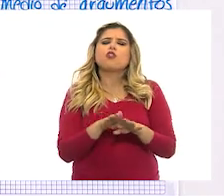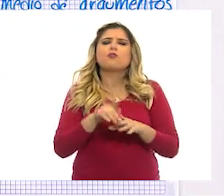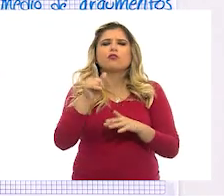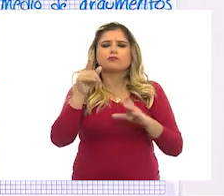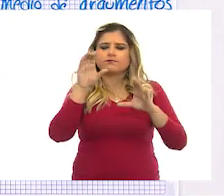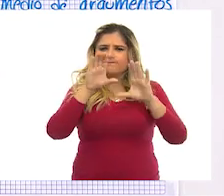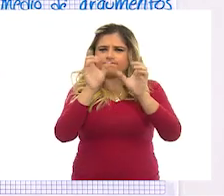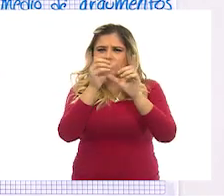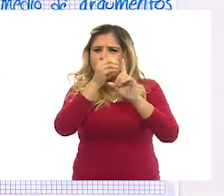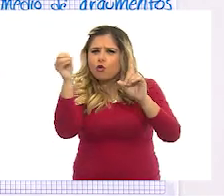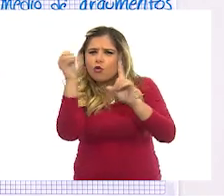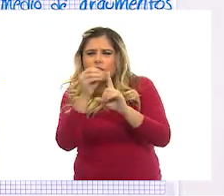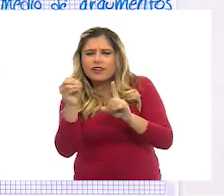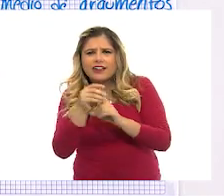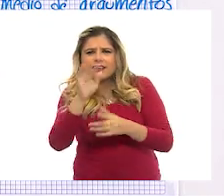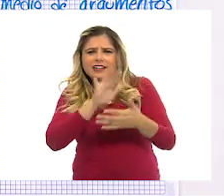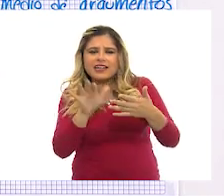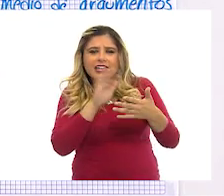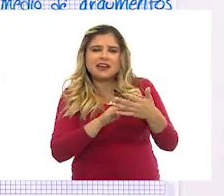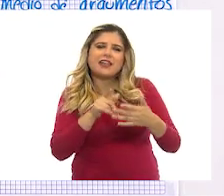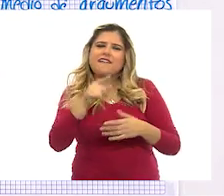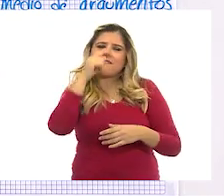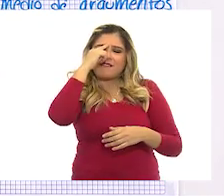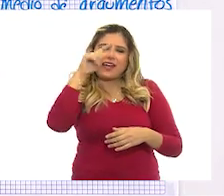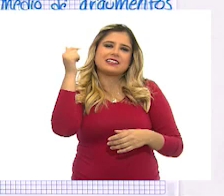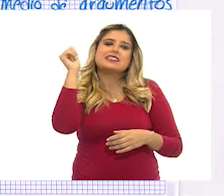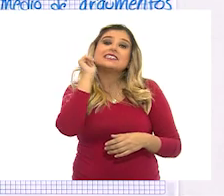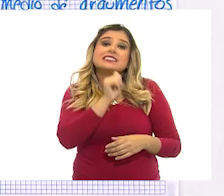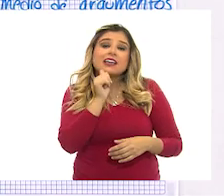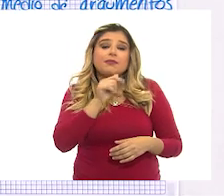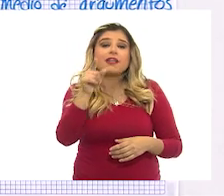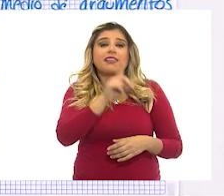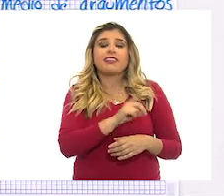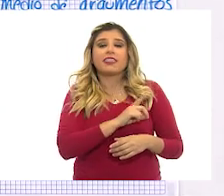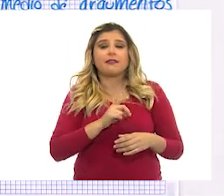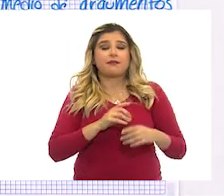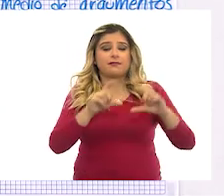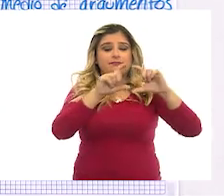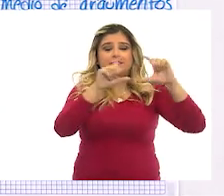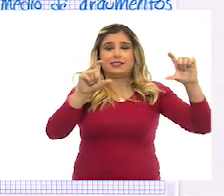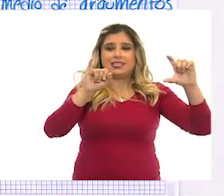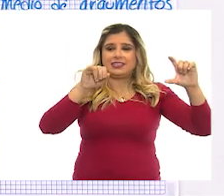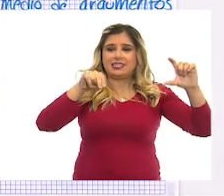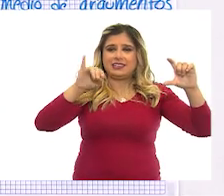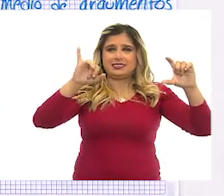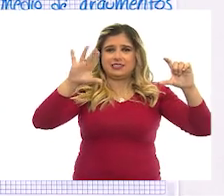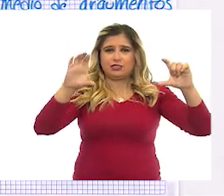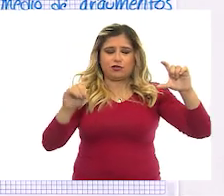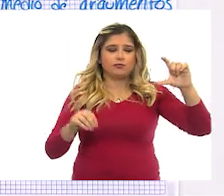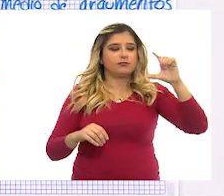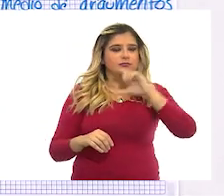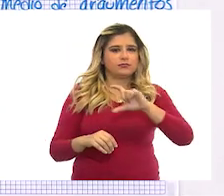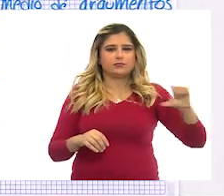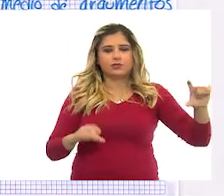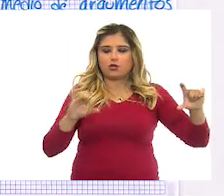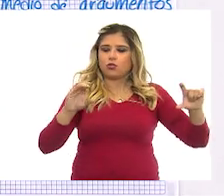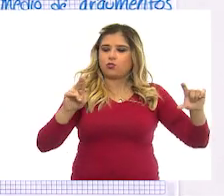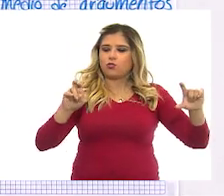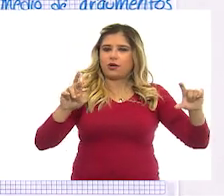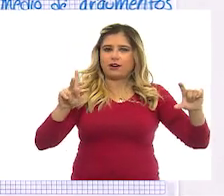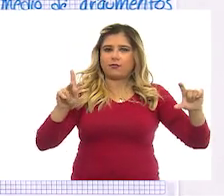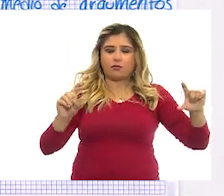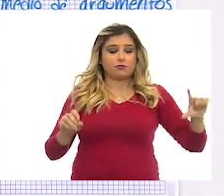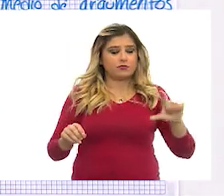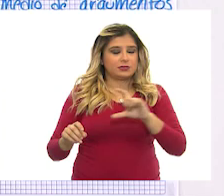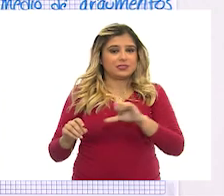estructura del texto. Perfecto. Y eso es muy fácil. Siempre deben poseer un inicio, un cuerpo y un cierre.